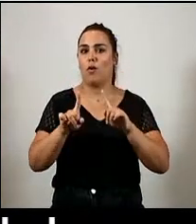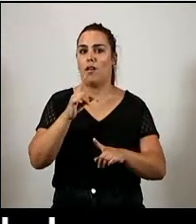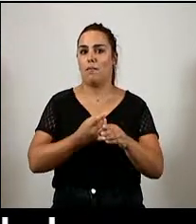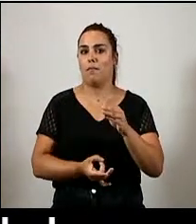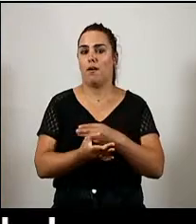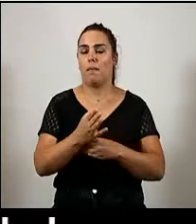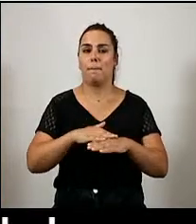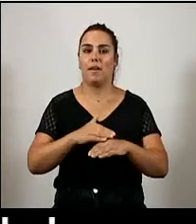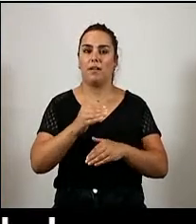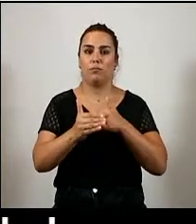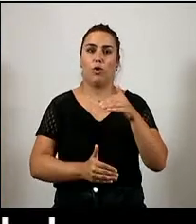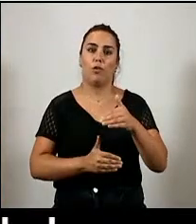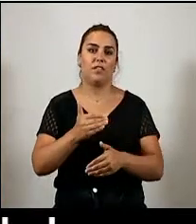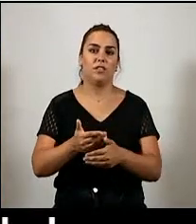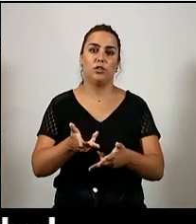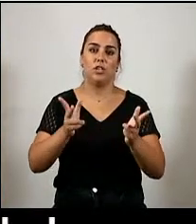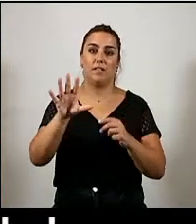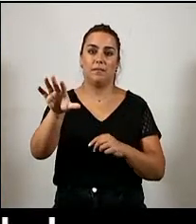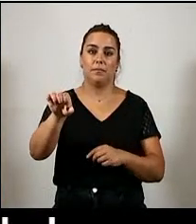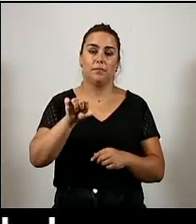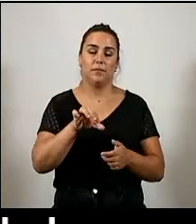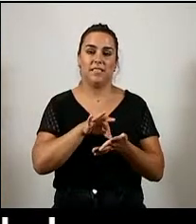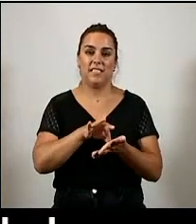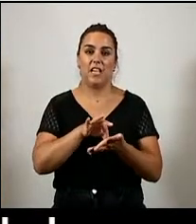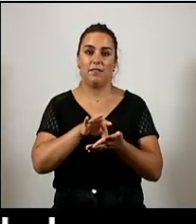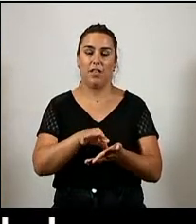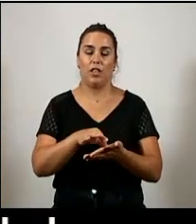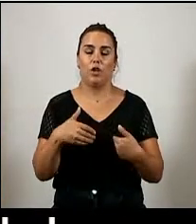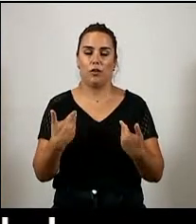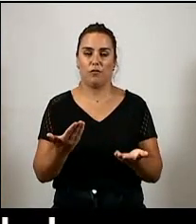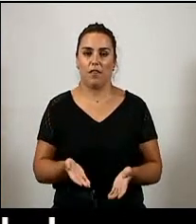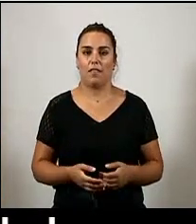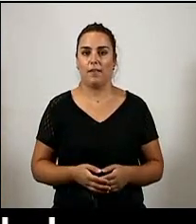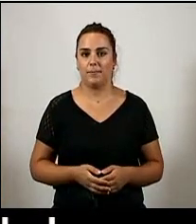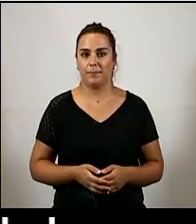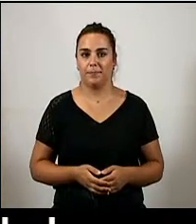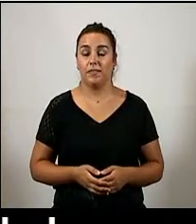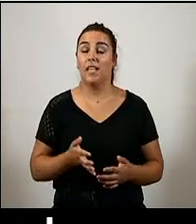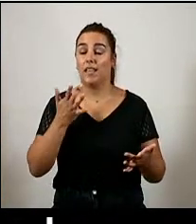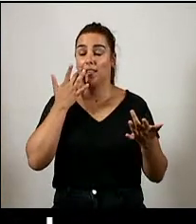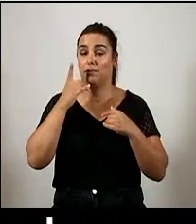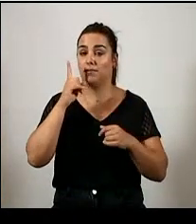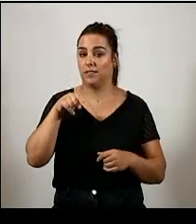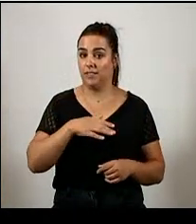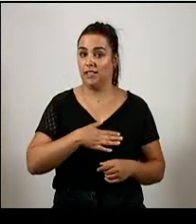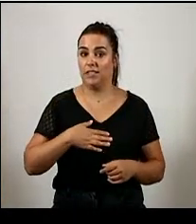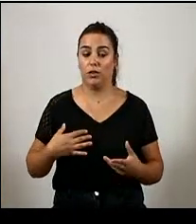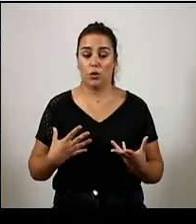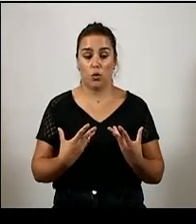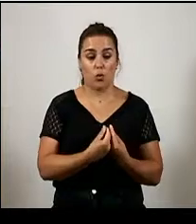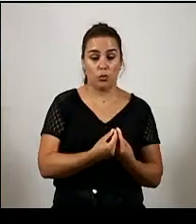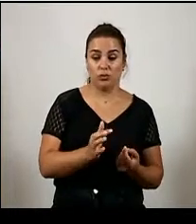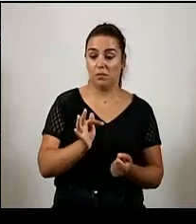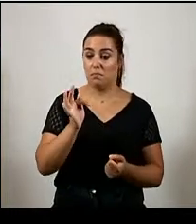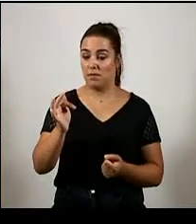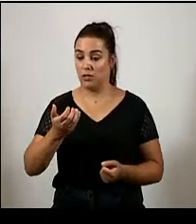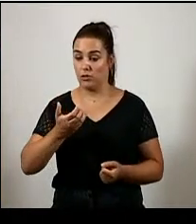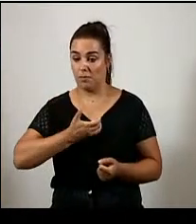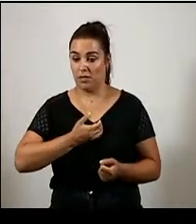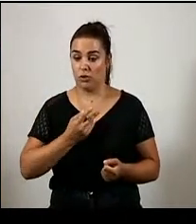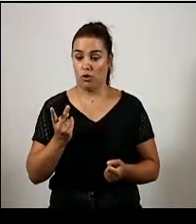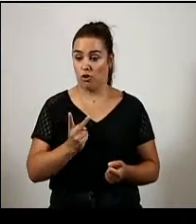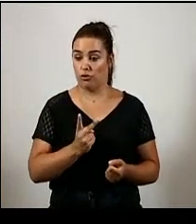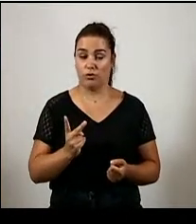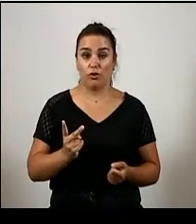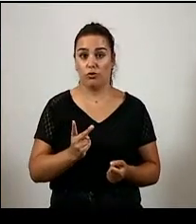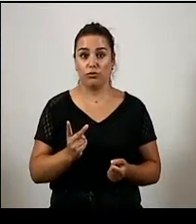proceso de licitación y adjudicación de los servicios que ofrece. Quiero destacar que tanto la Junta como el Ayuntamiento de Mérida